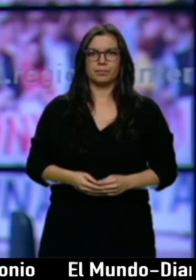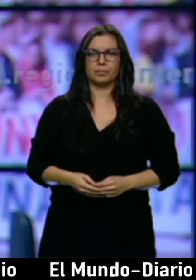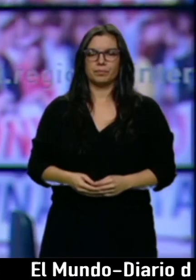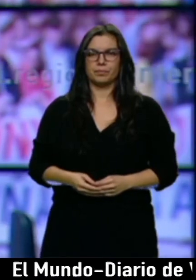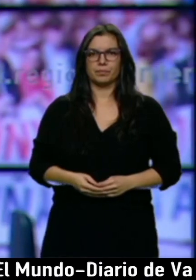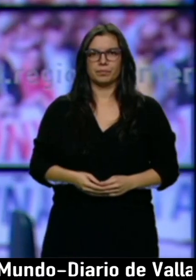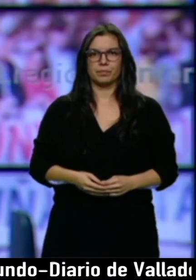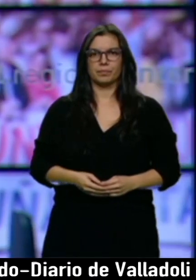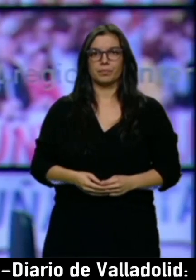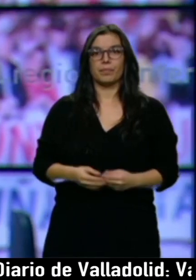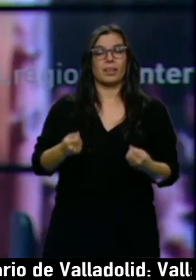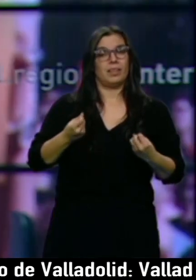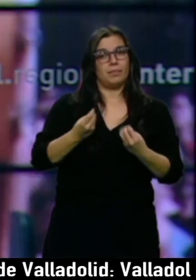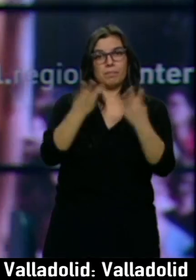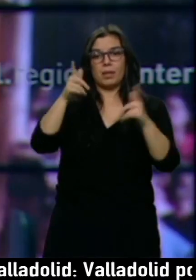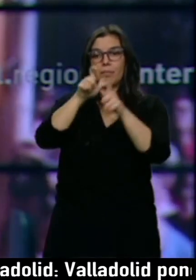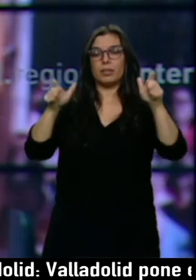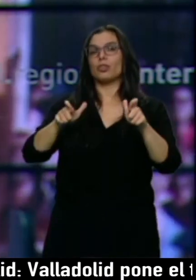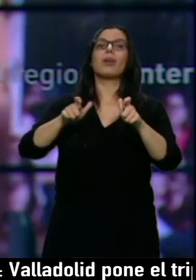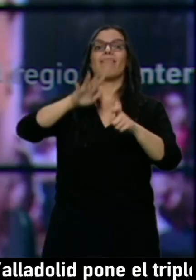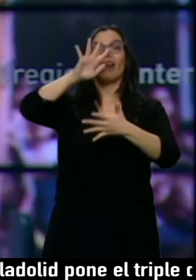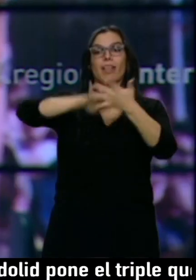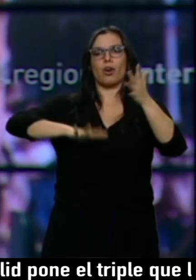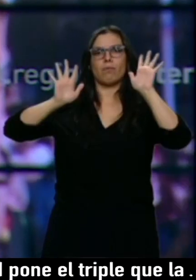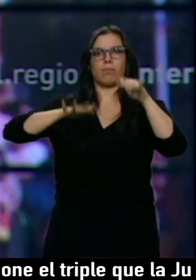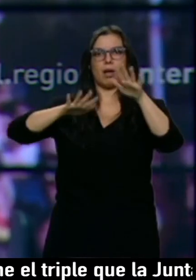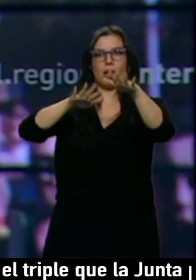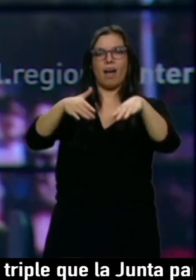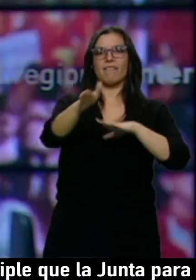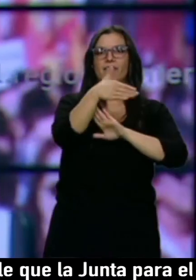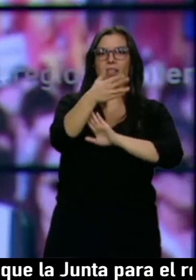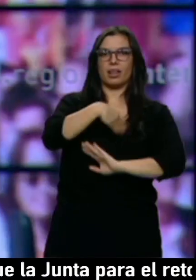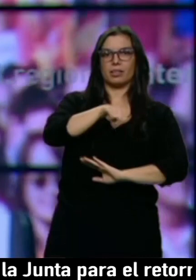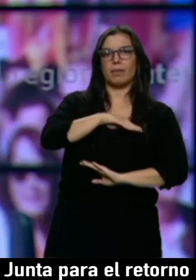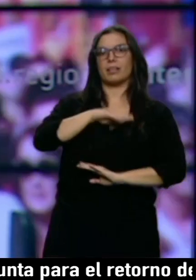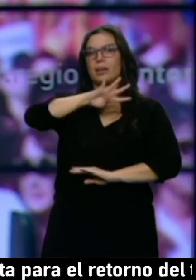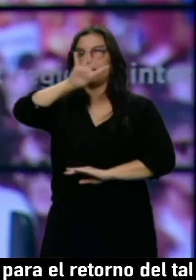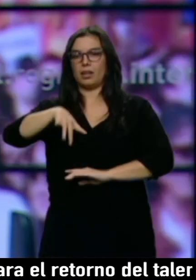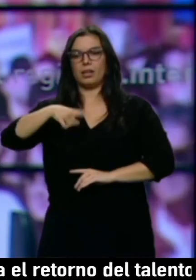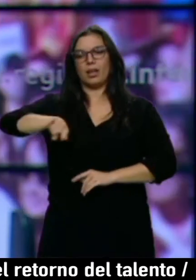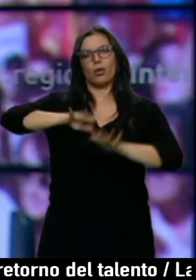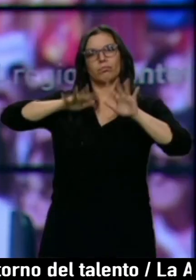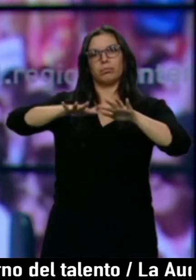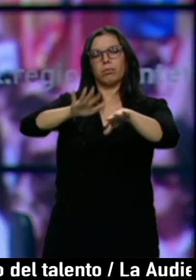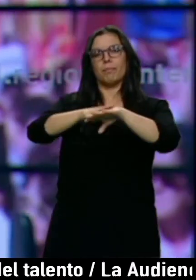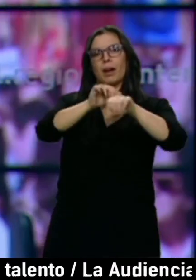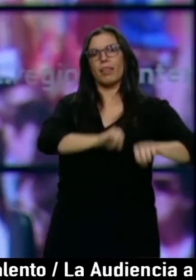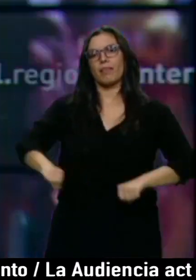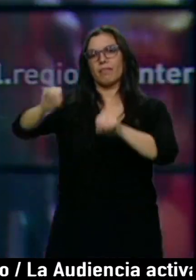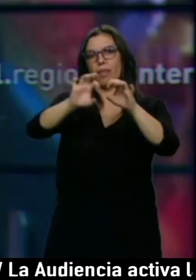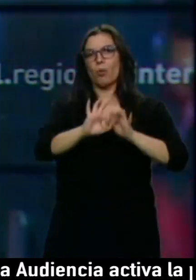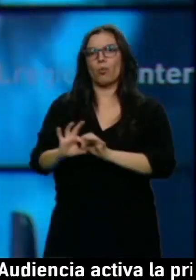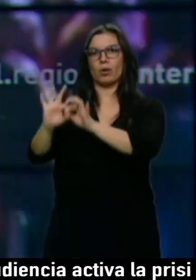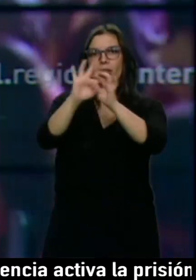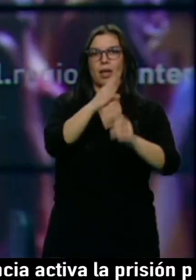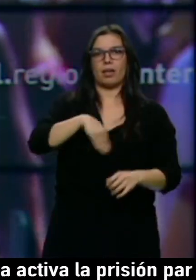Miles de personas han llenado Barcelona de banderas españolas y catalanas. Han salido a la calle para defender la unidad nacional y mostrar su rechazo